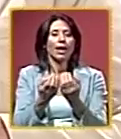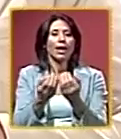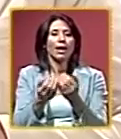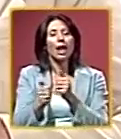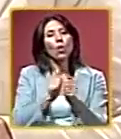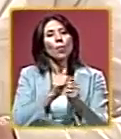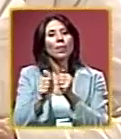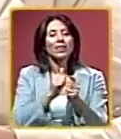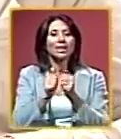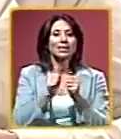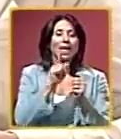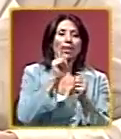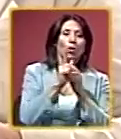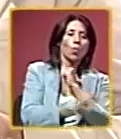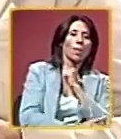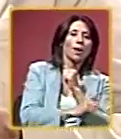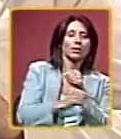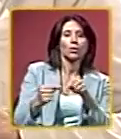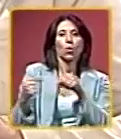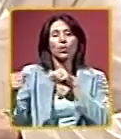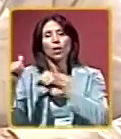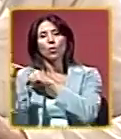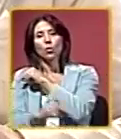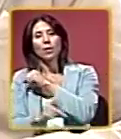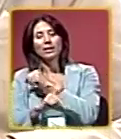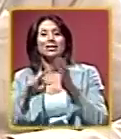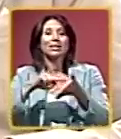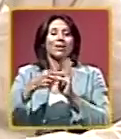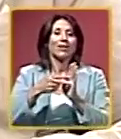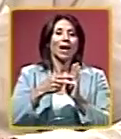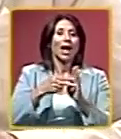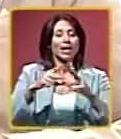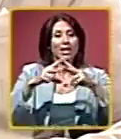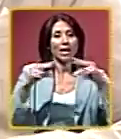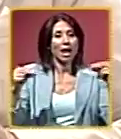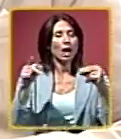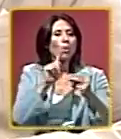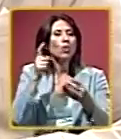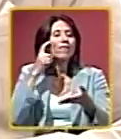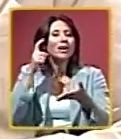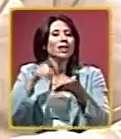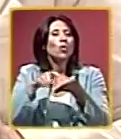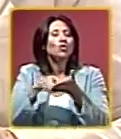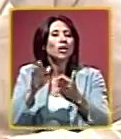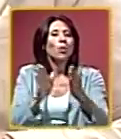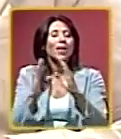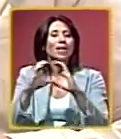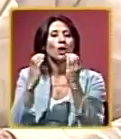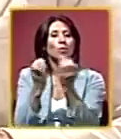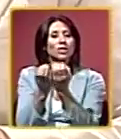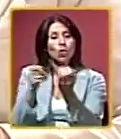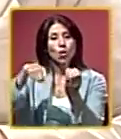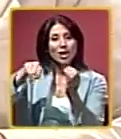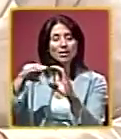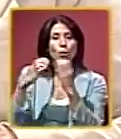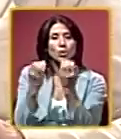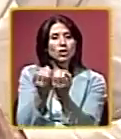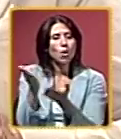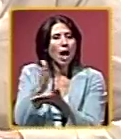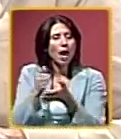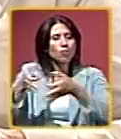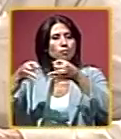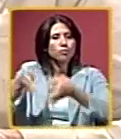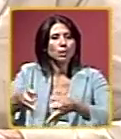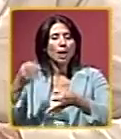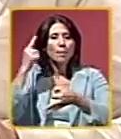competencia de un Estado contra otro Estado. O sea, Nicaragua no había reconocido a la comisión como un mecanismo competente para presentar un caso contra